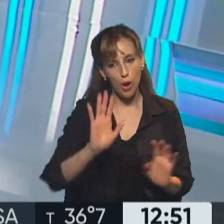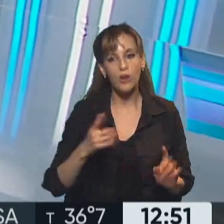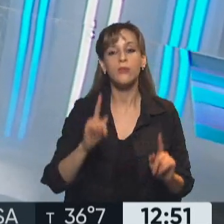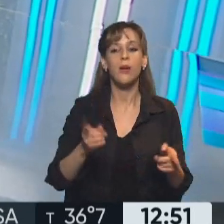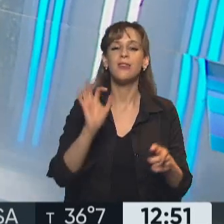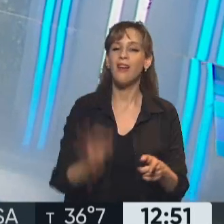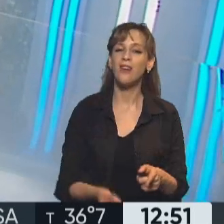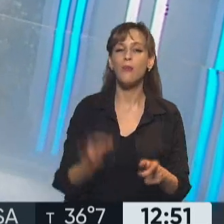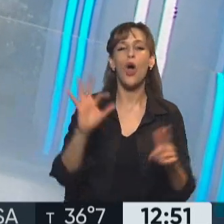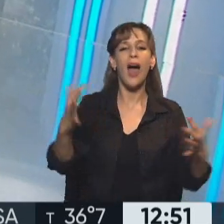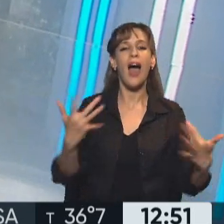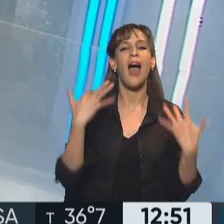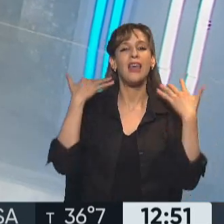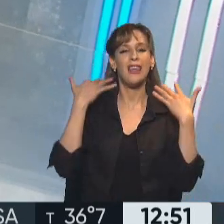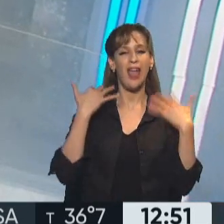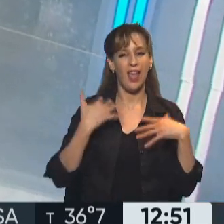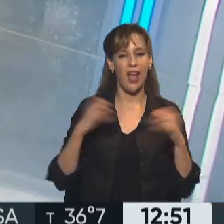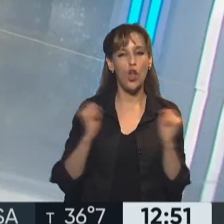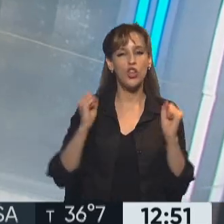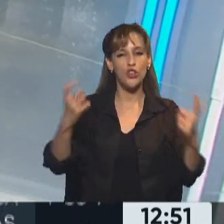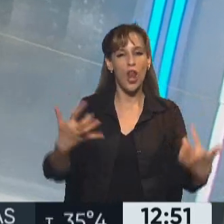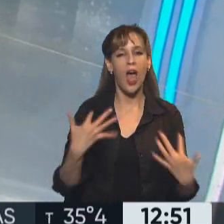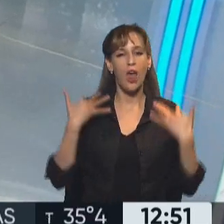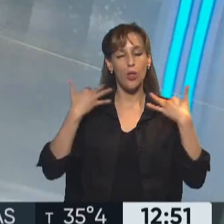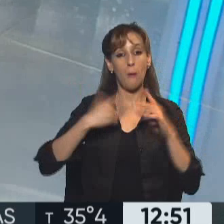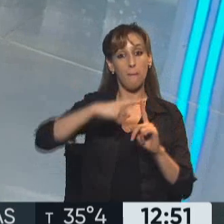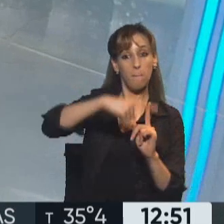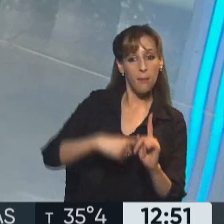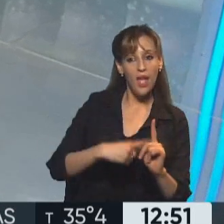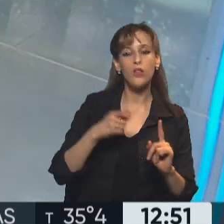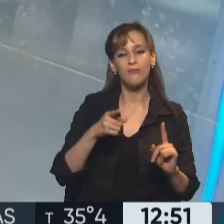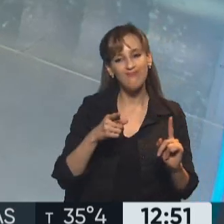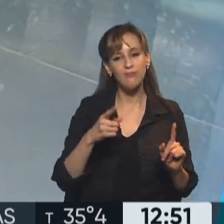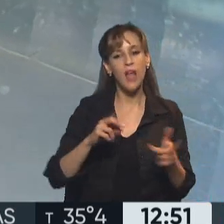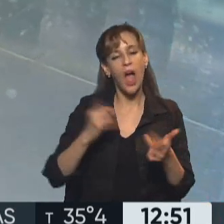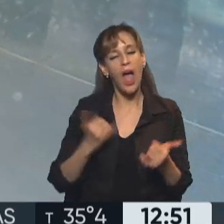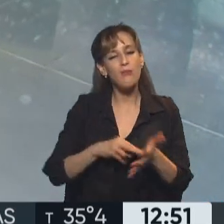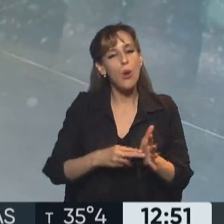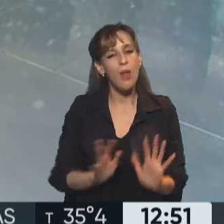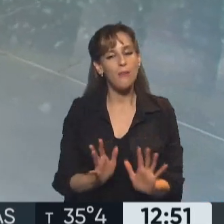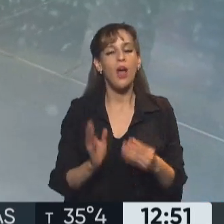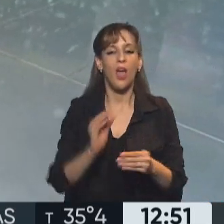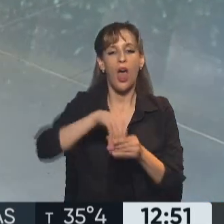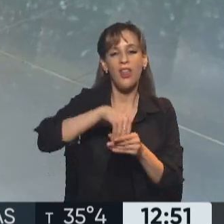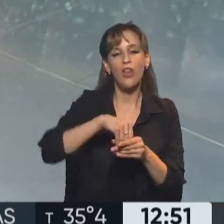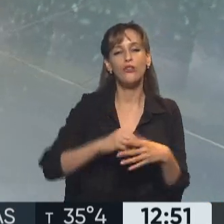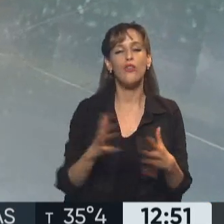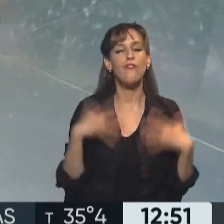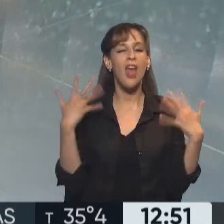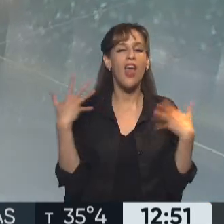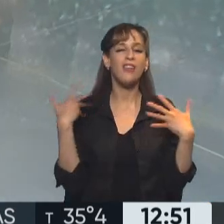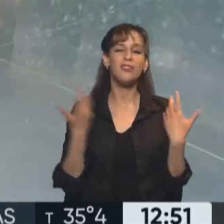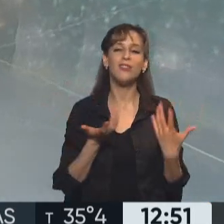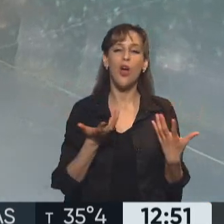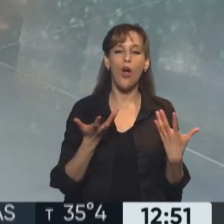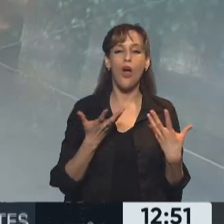temperatura del aire acondicionado nos puede generar algún inconveniente. Sobre todo estamos en un espacio bastante fresco adentro con aire acondicionado y bueno, salimos y